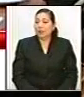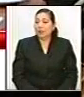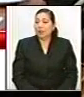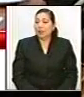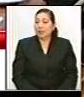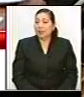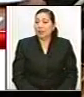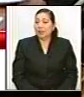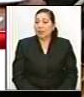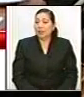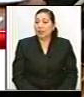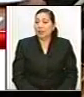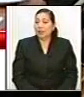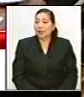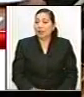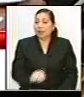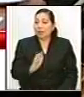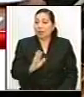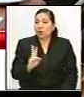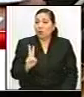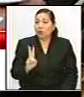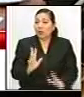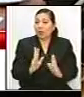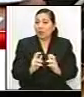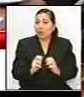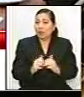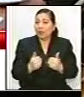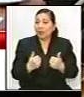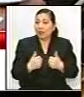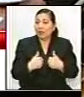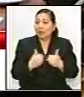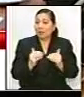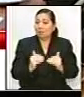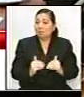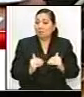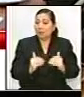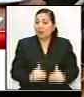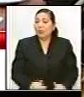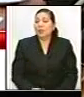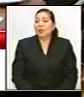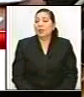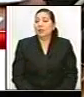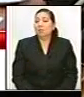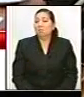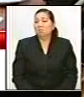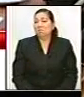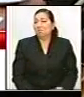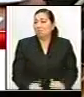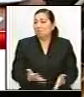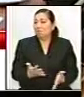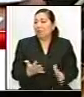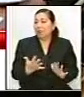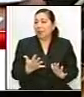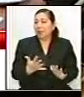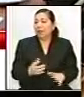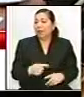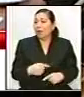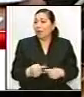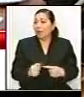Pero a las 52 asociaciones que tiene mi distrito de adulto mayor, será pues unas 10, no es el resto,